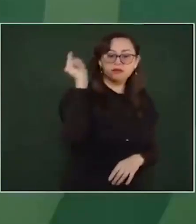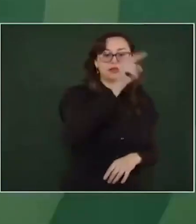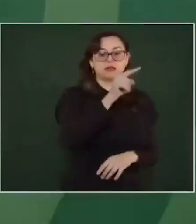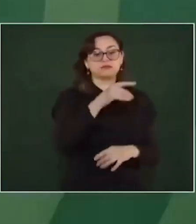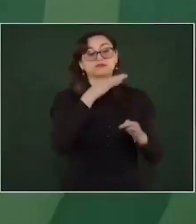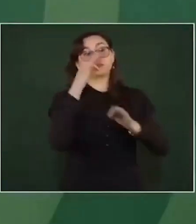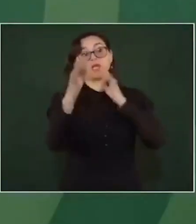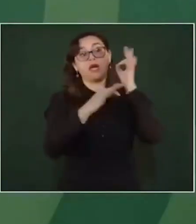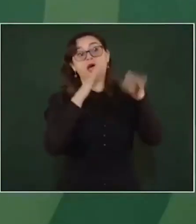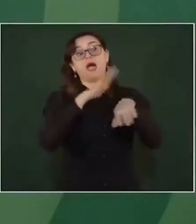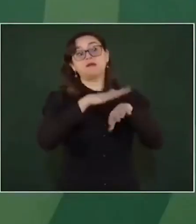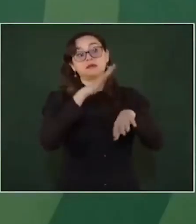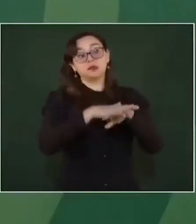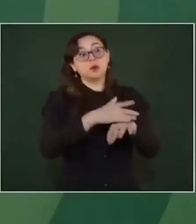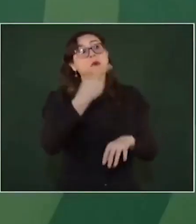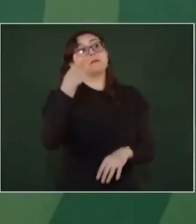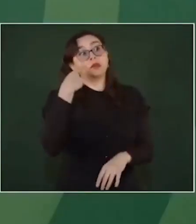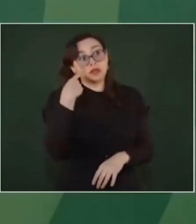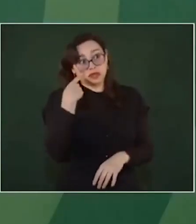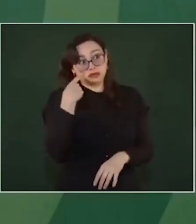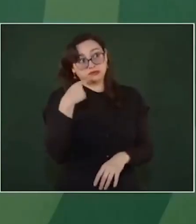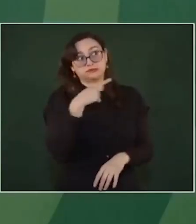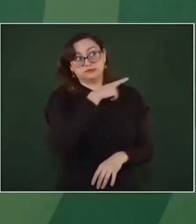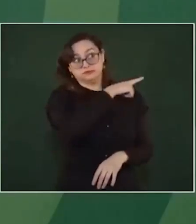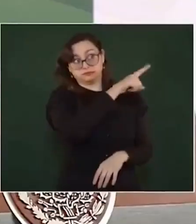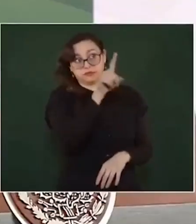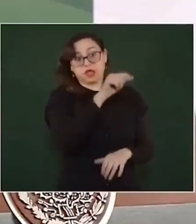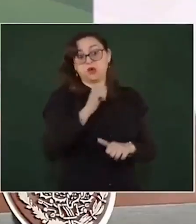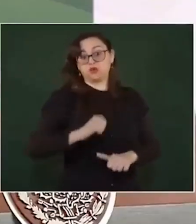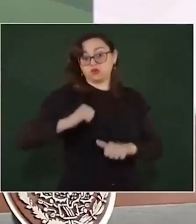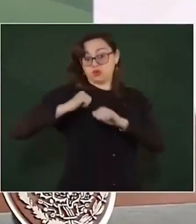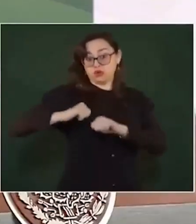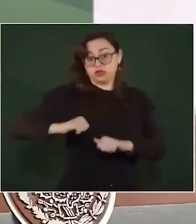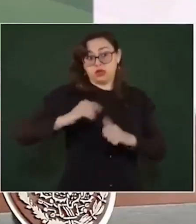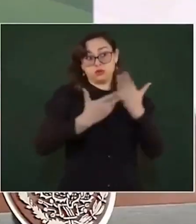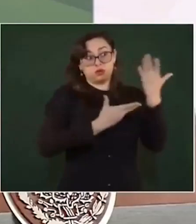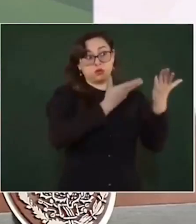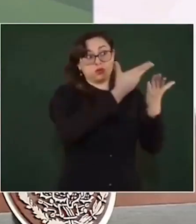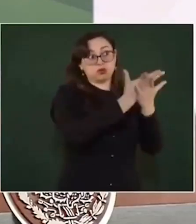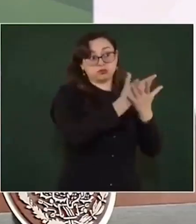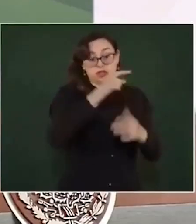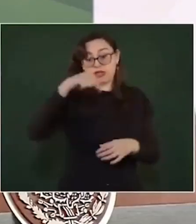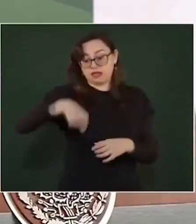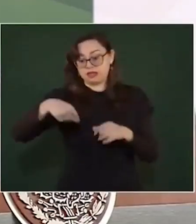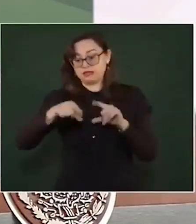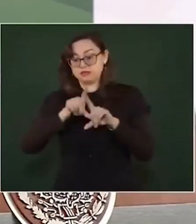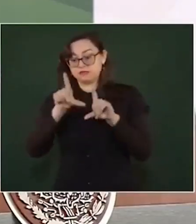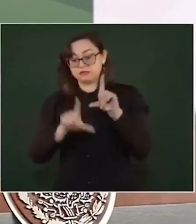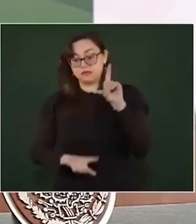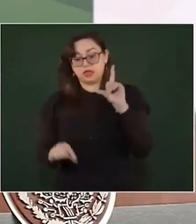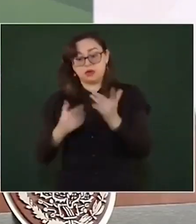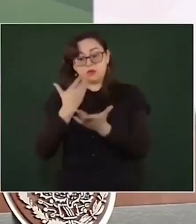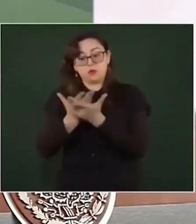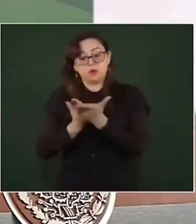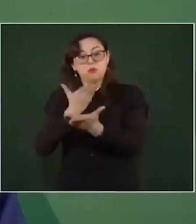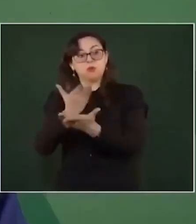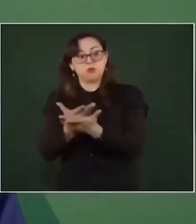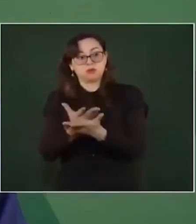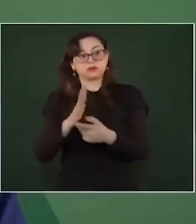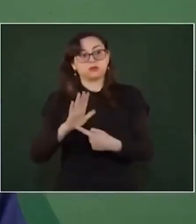para informarles de lo que estamos haciendo en México y cómo esta iniciativa